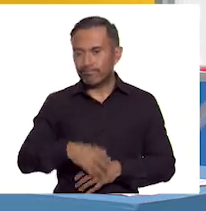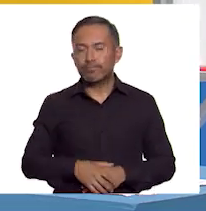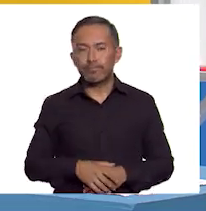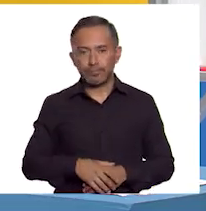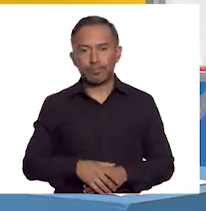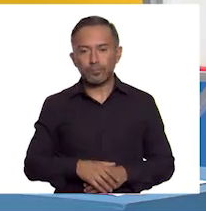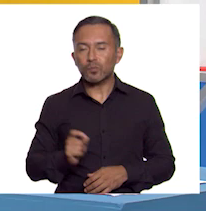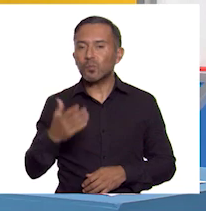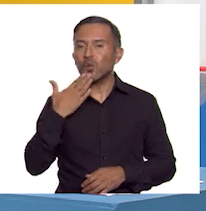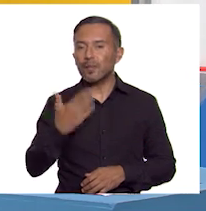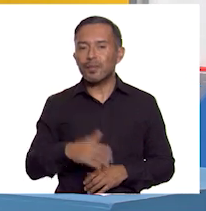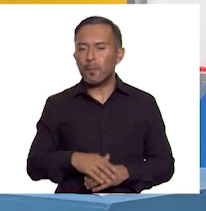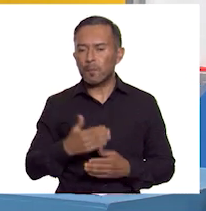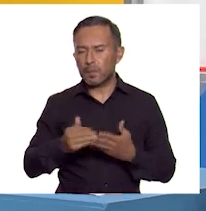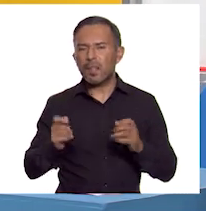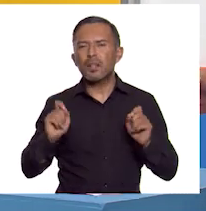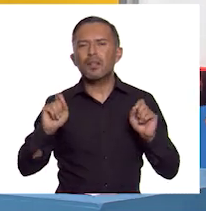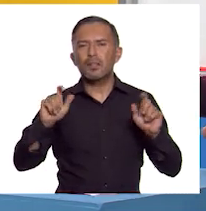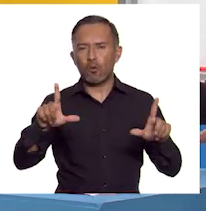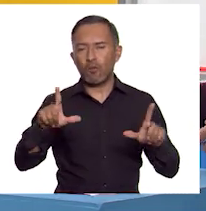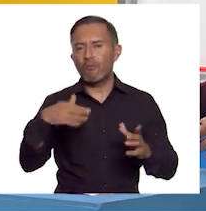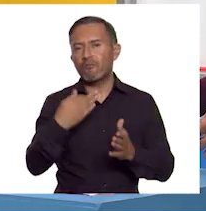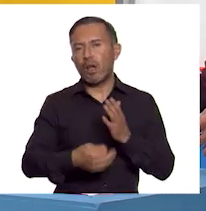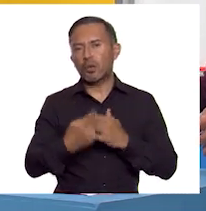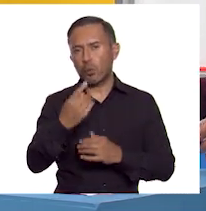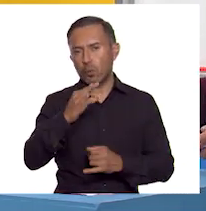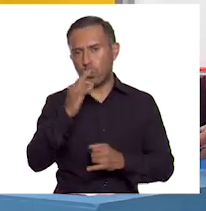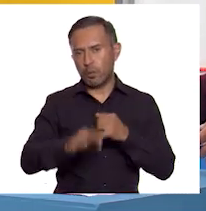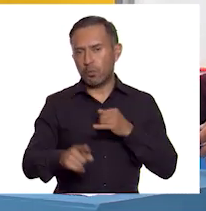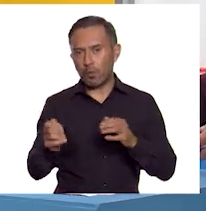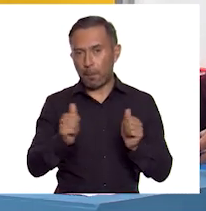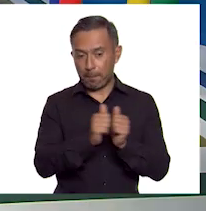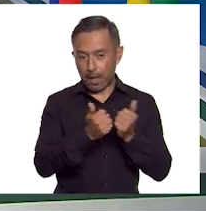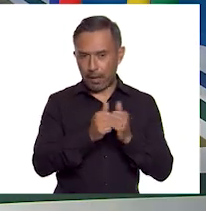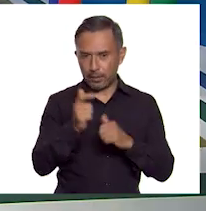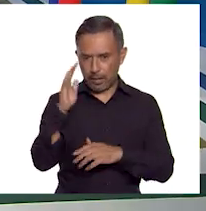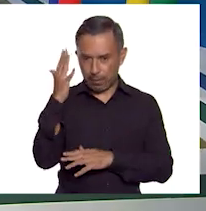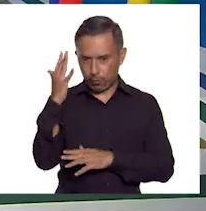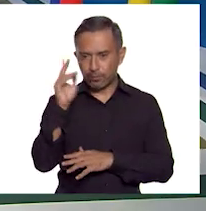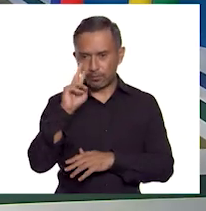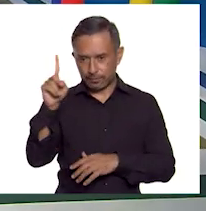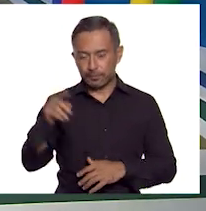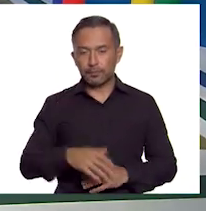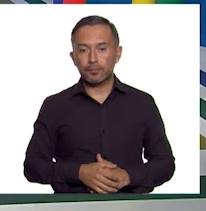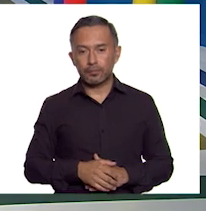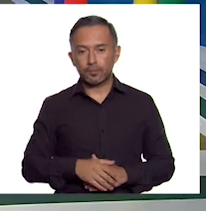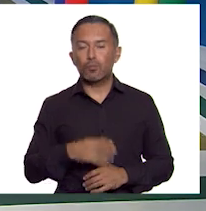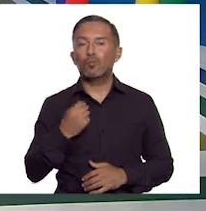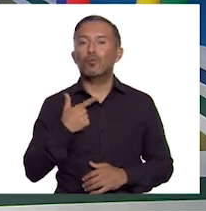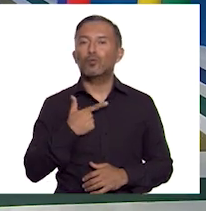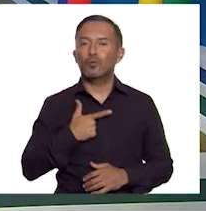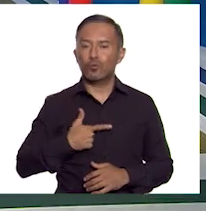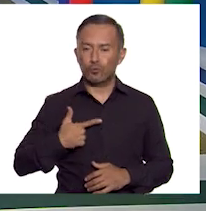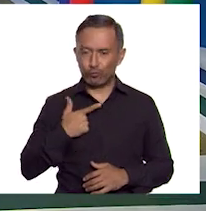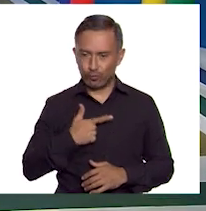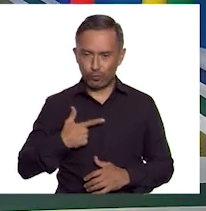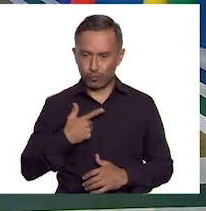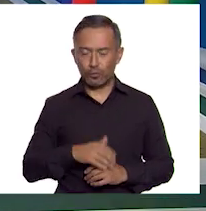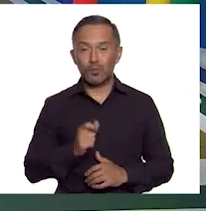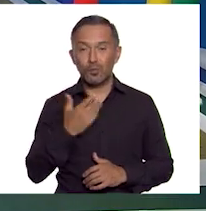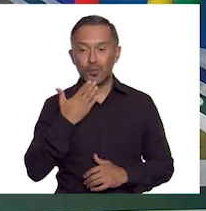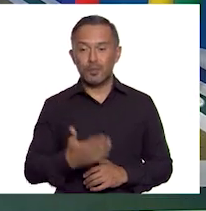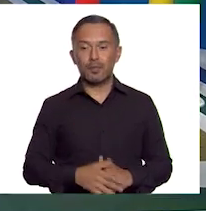los letreros que nos faltan? Ya nada más nos falta el último, el del pan precisamente y el árbol. Creo Con que ya todo está. gusto, profesor. Muy bien, muy